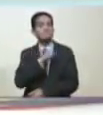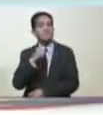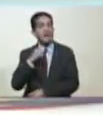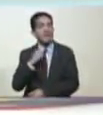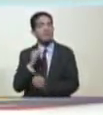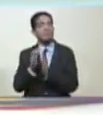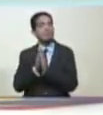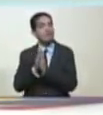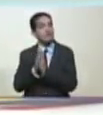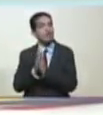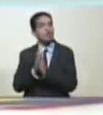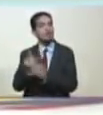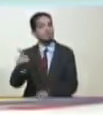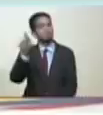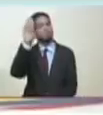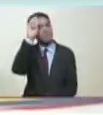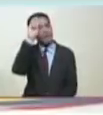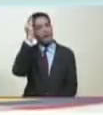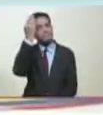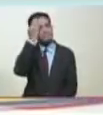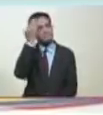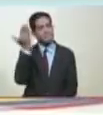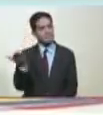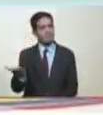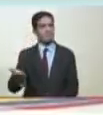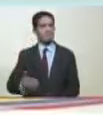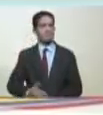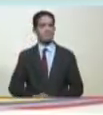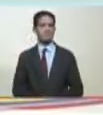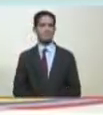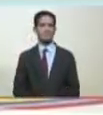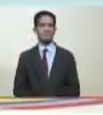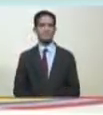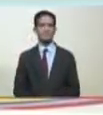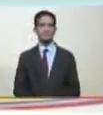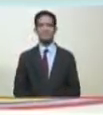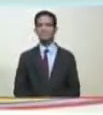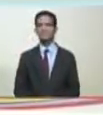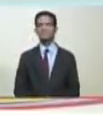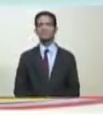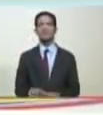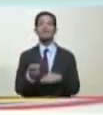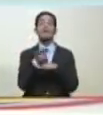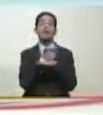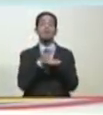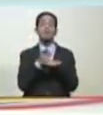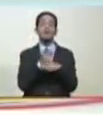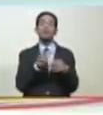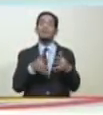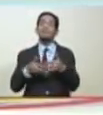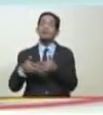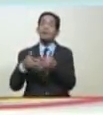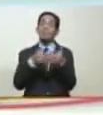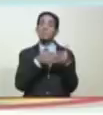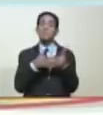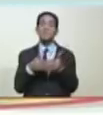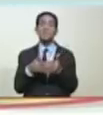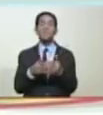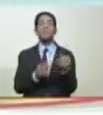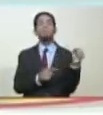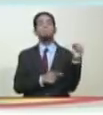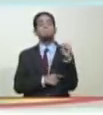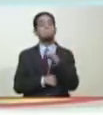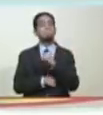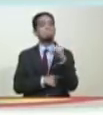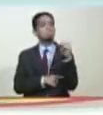público, por escrito, de manera verbal. Y el gobierno de Estados Unidos pretende seguir